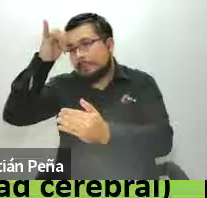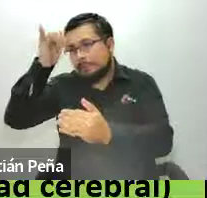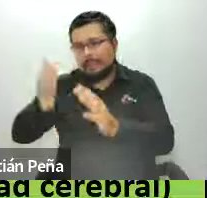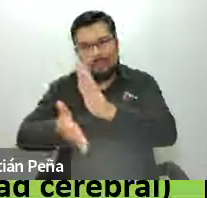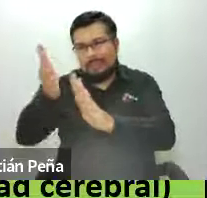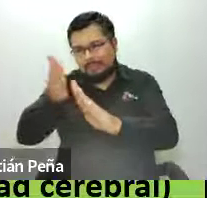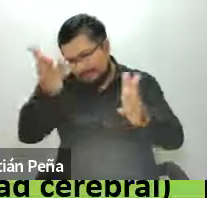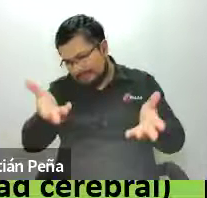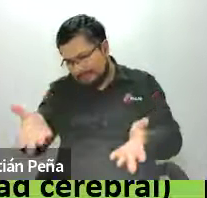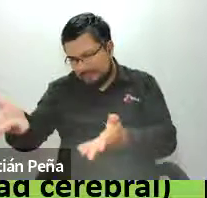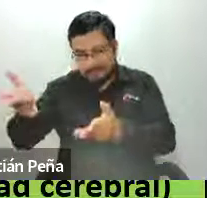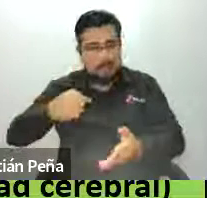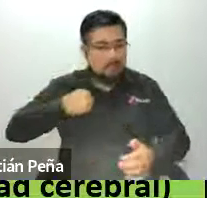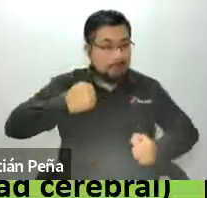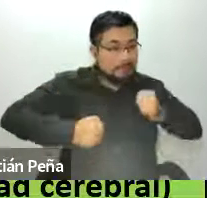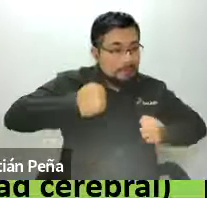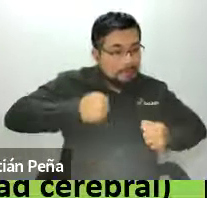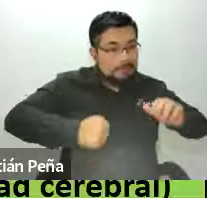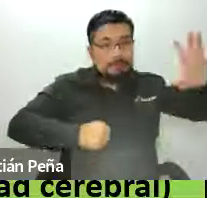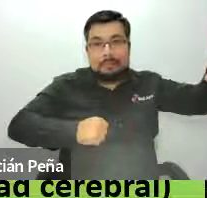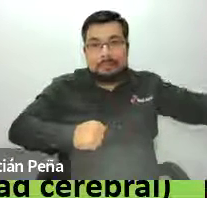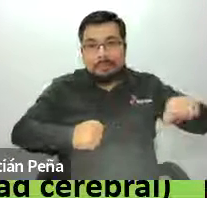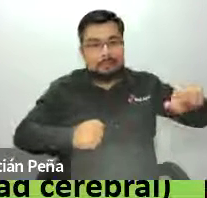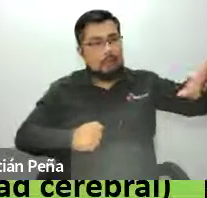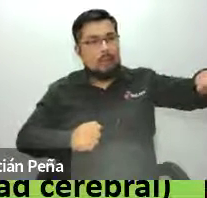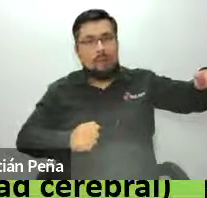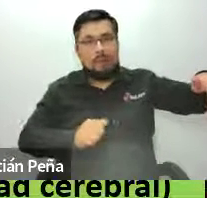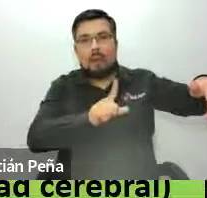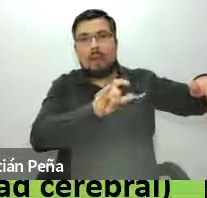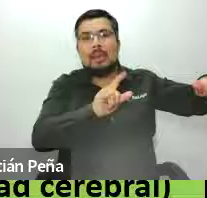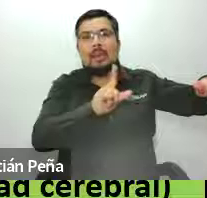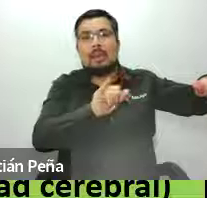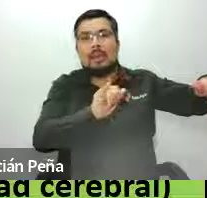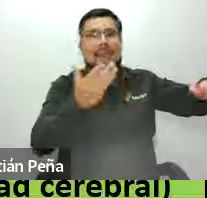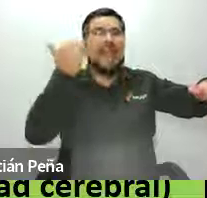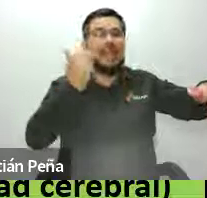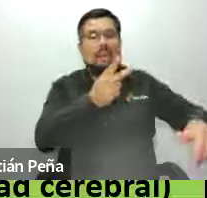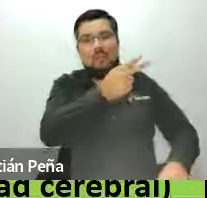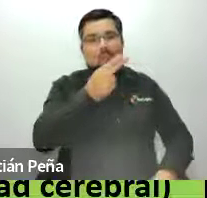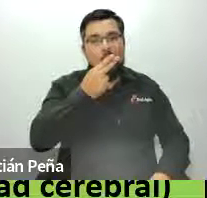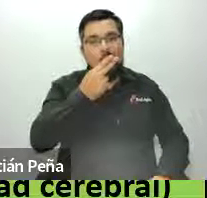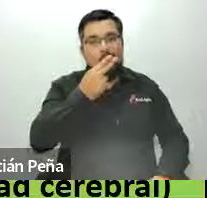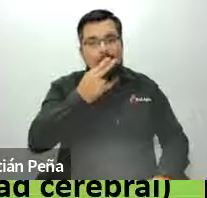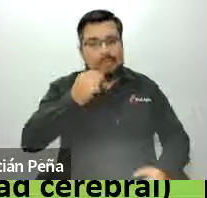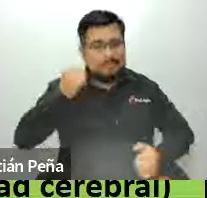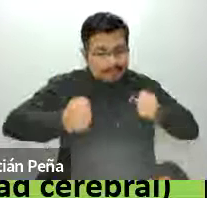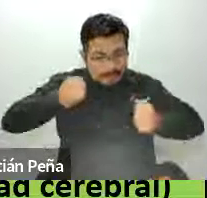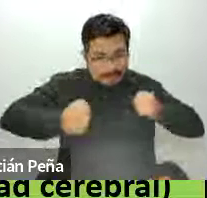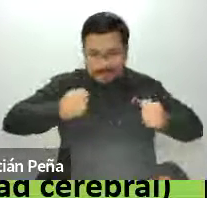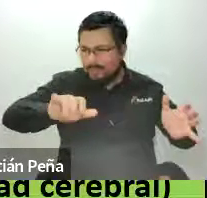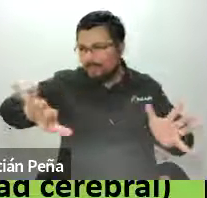recreo, salí corriendo a buscar a la Lili que estaba afuera, en esa época fumaba Lili, salí corriendo a buscar a la Lili y le dije,